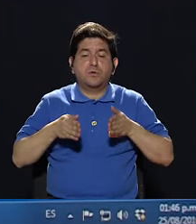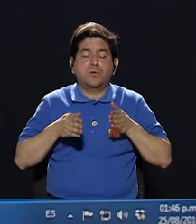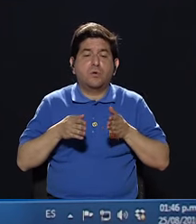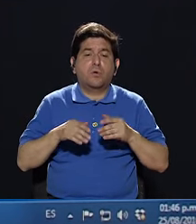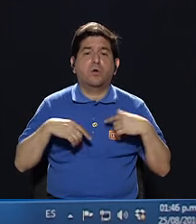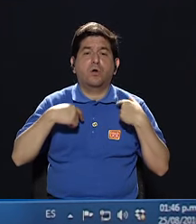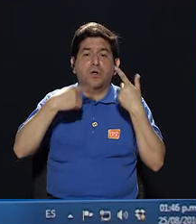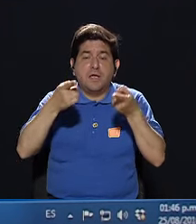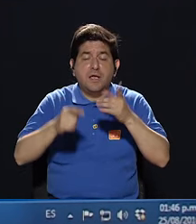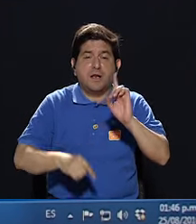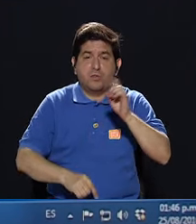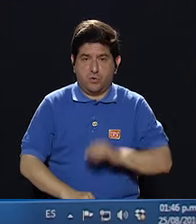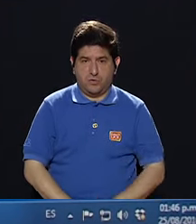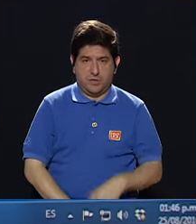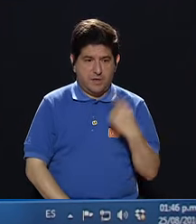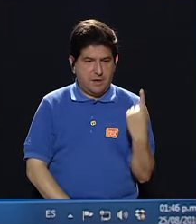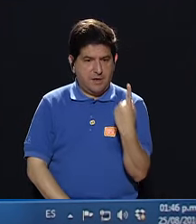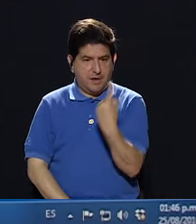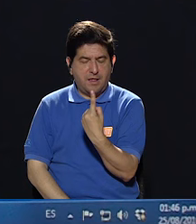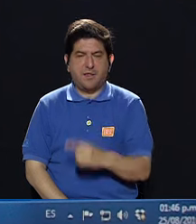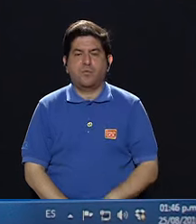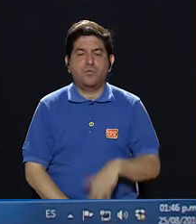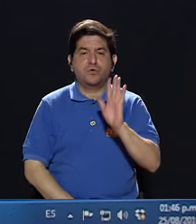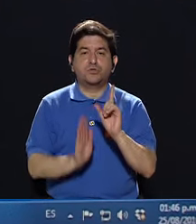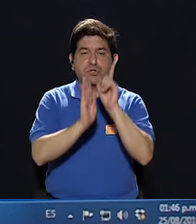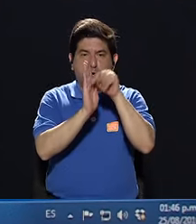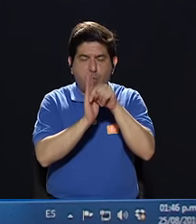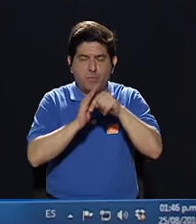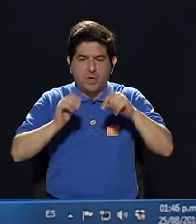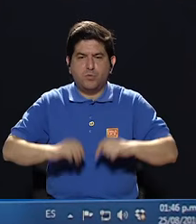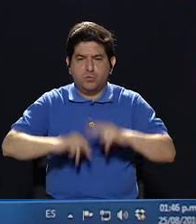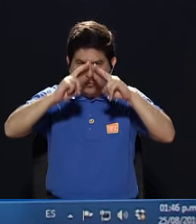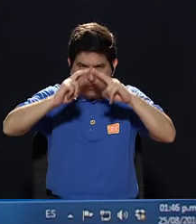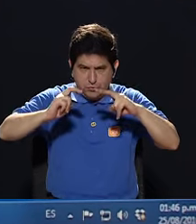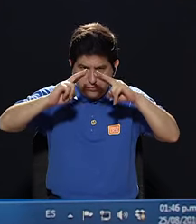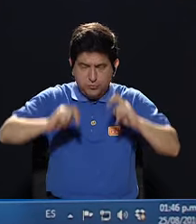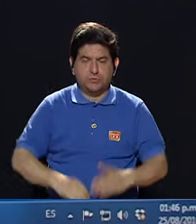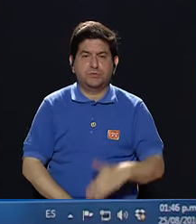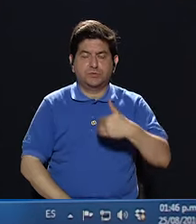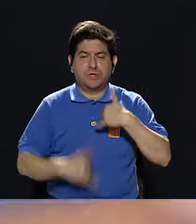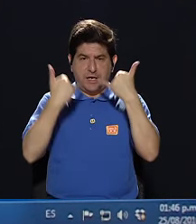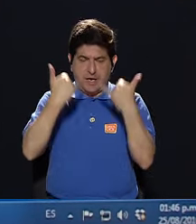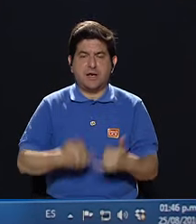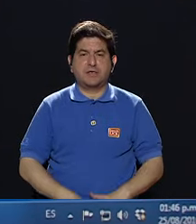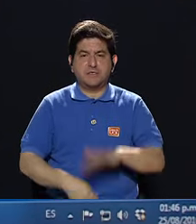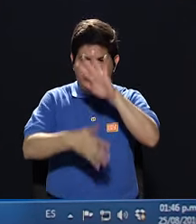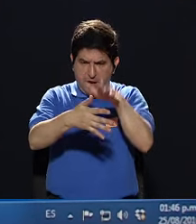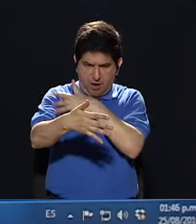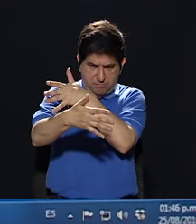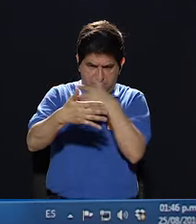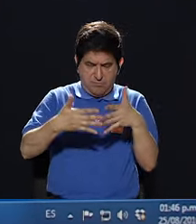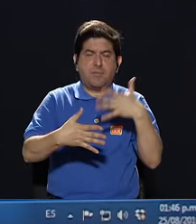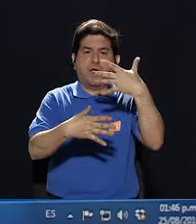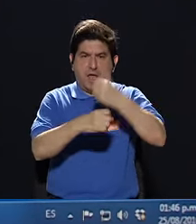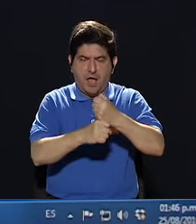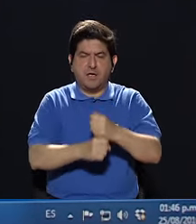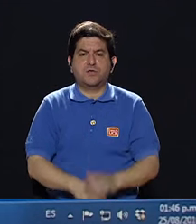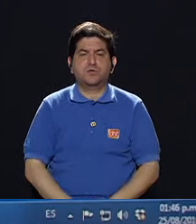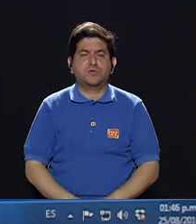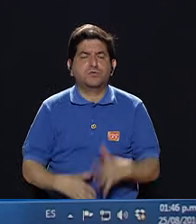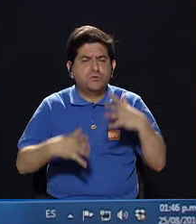viento. Cada uno de estos parámetros se mide cada 5 minutos y nosotros tenemos cuadros ya